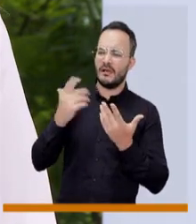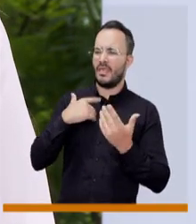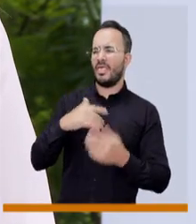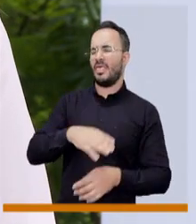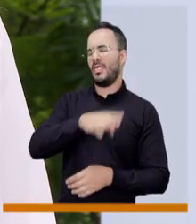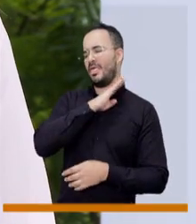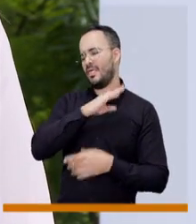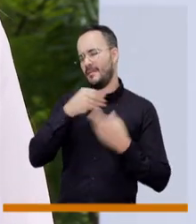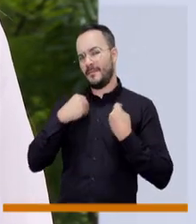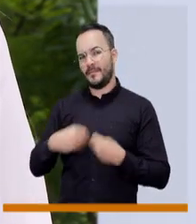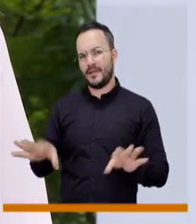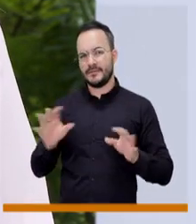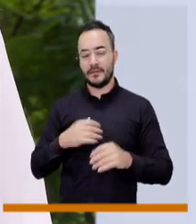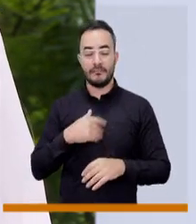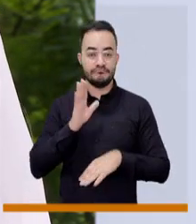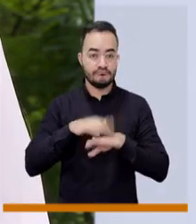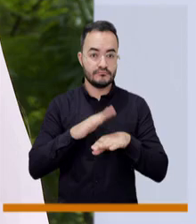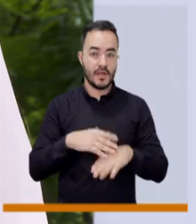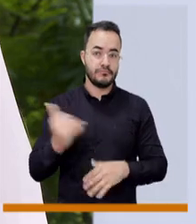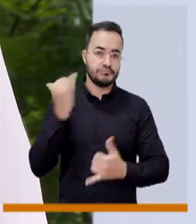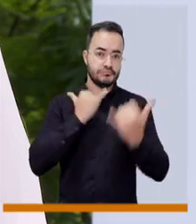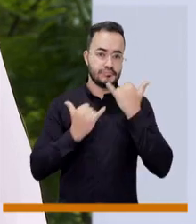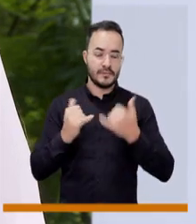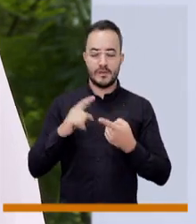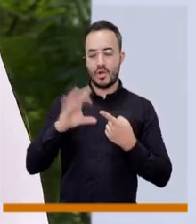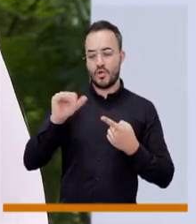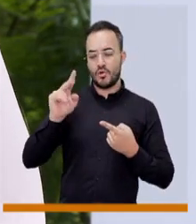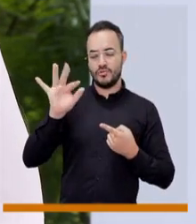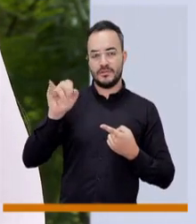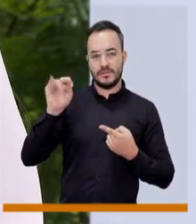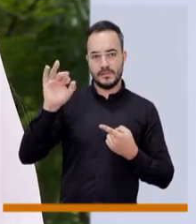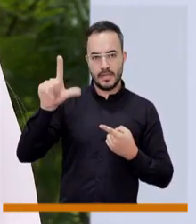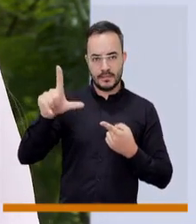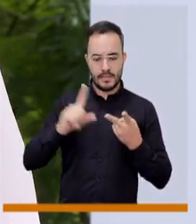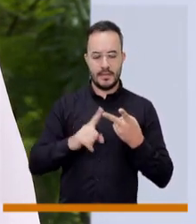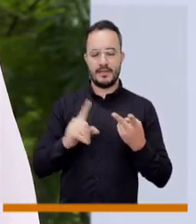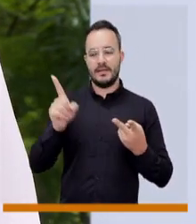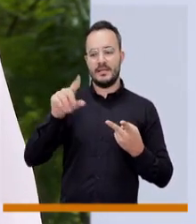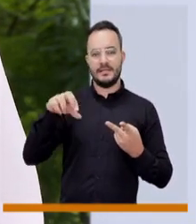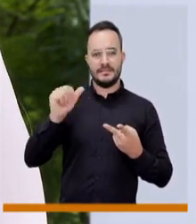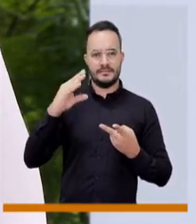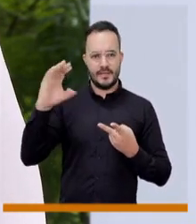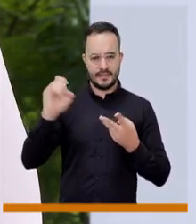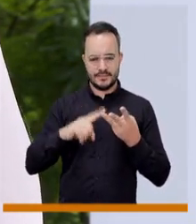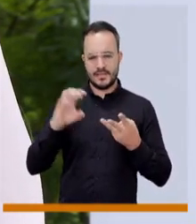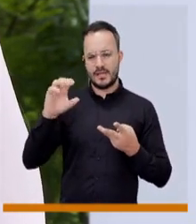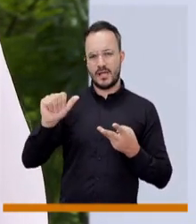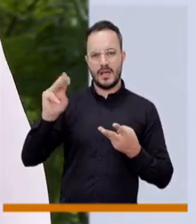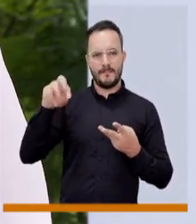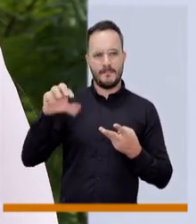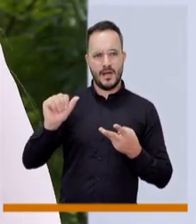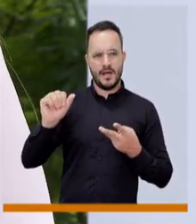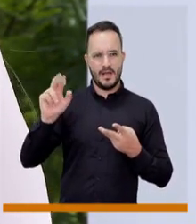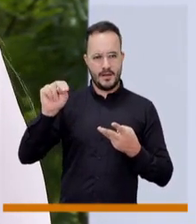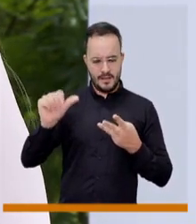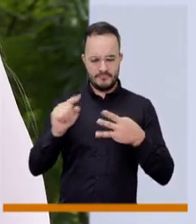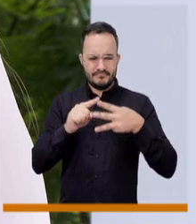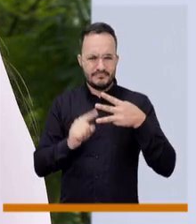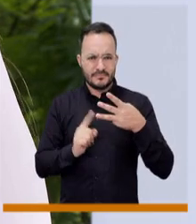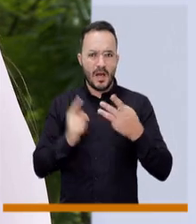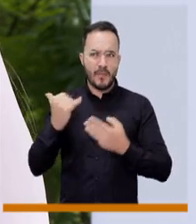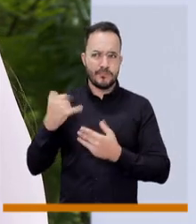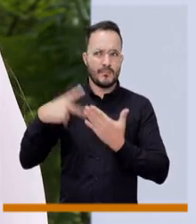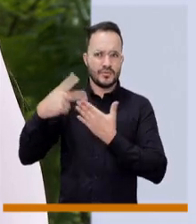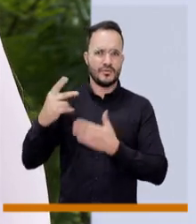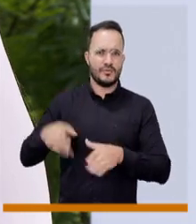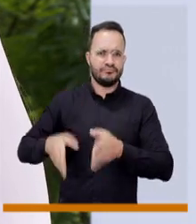de edificaciones enfermas. Me han llamado por estos días víctimas de Continental Tower, de Space, del edificio Kampala, que están muy preocupados